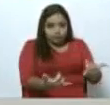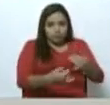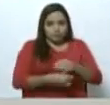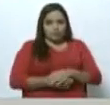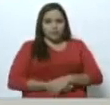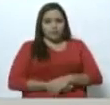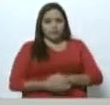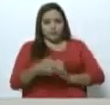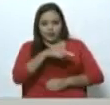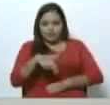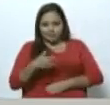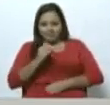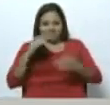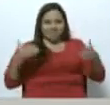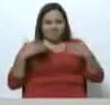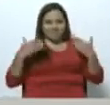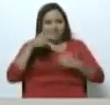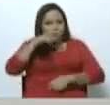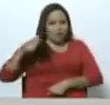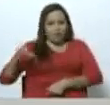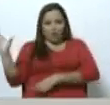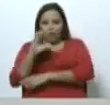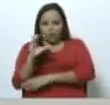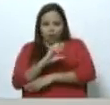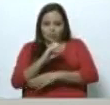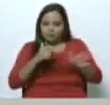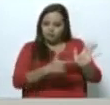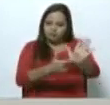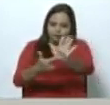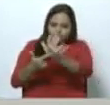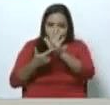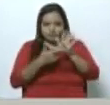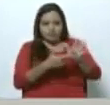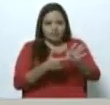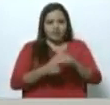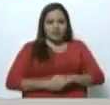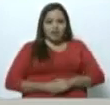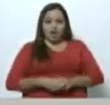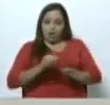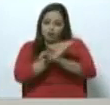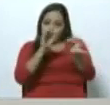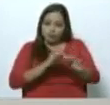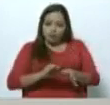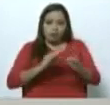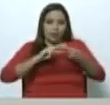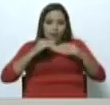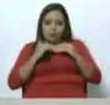previsibles hasta ahora, nosotros nos alegramos que el pueblo colombiano salga a expresar de manera pacífica